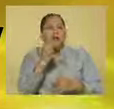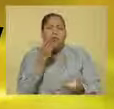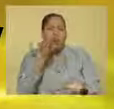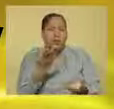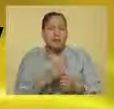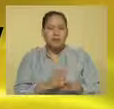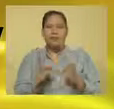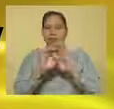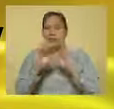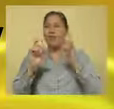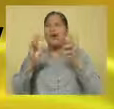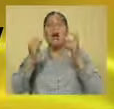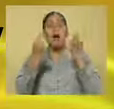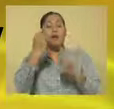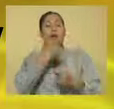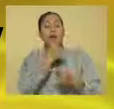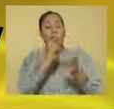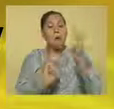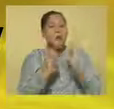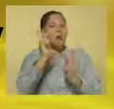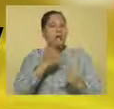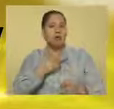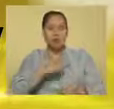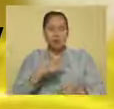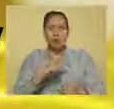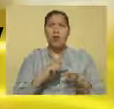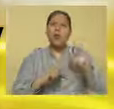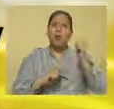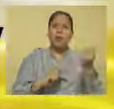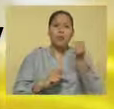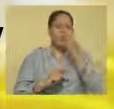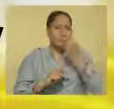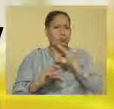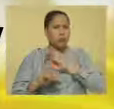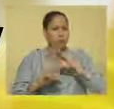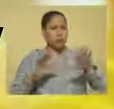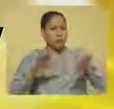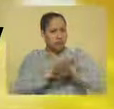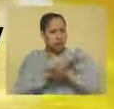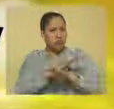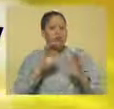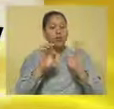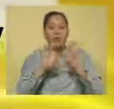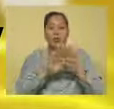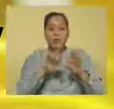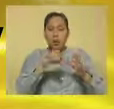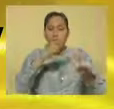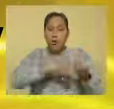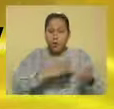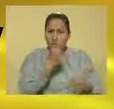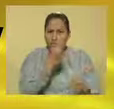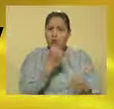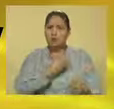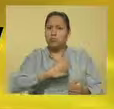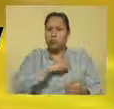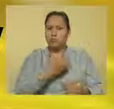con verduras no les guste. ¿Habrá algún otro tipo de alimento que podamos sustituir? Porque son nutrientes, pues, buenos para el cuerpo. Pero yo creo